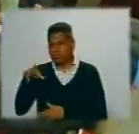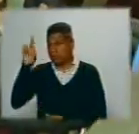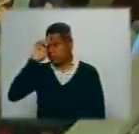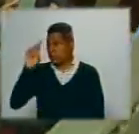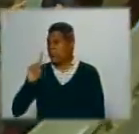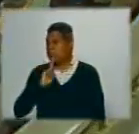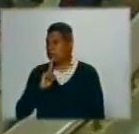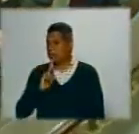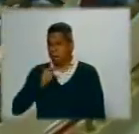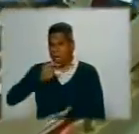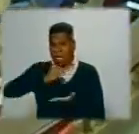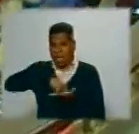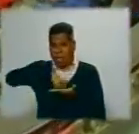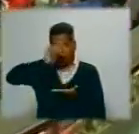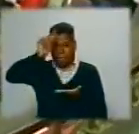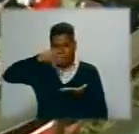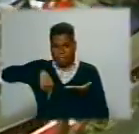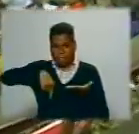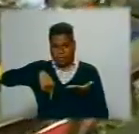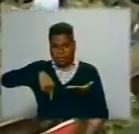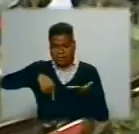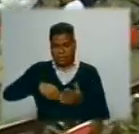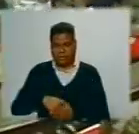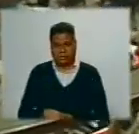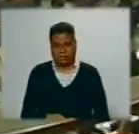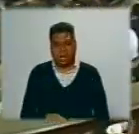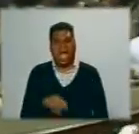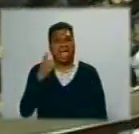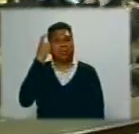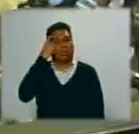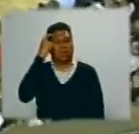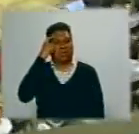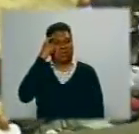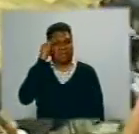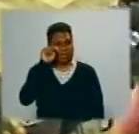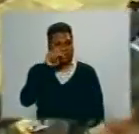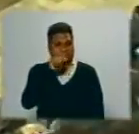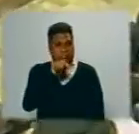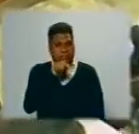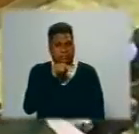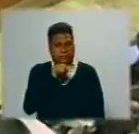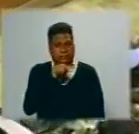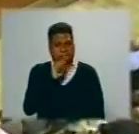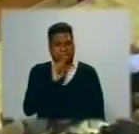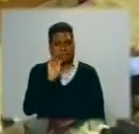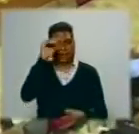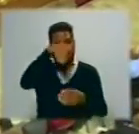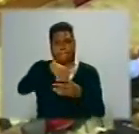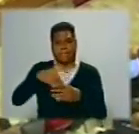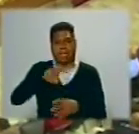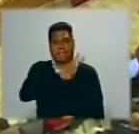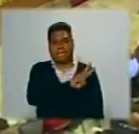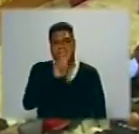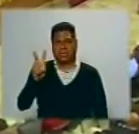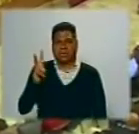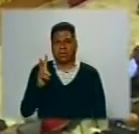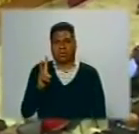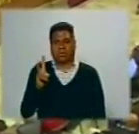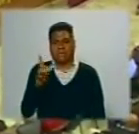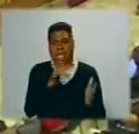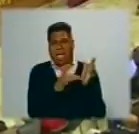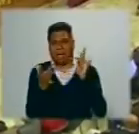firmar. Y allí se había acordado una fecha para las elecciones presidenciales, 22 de de este